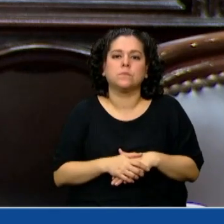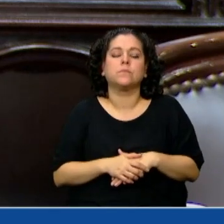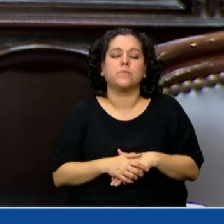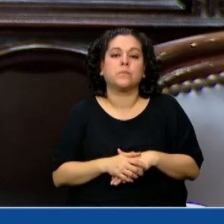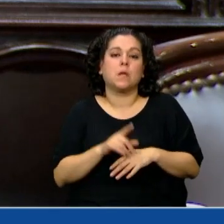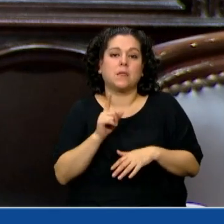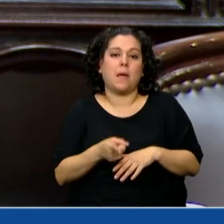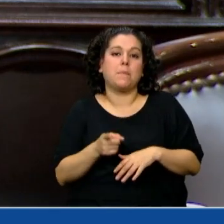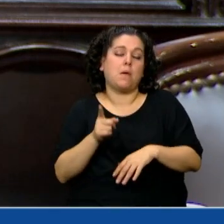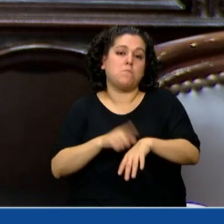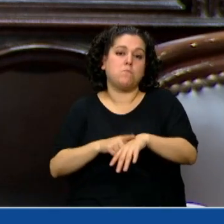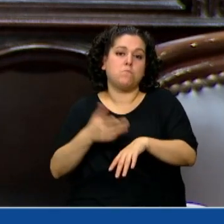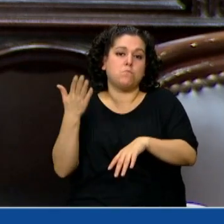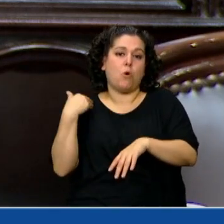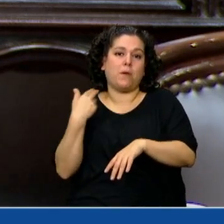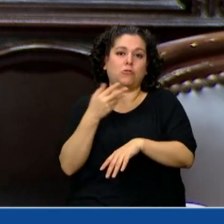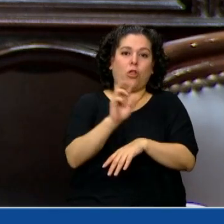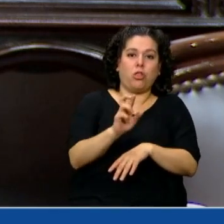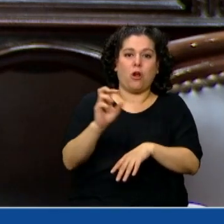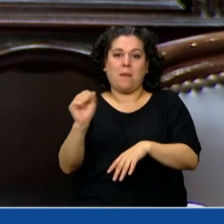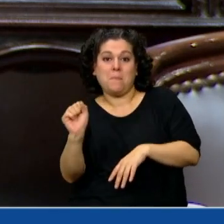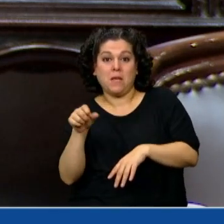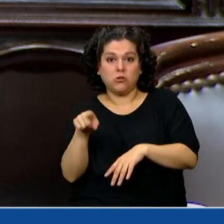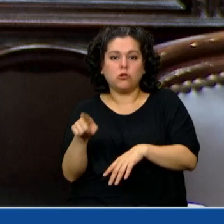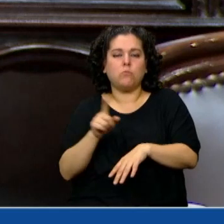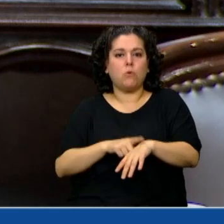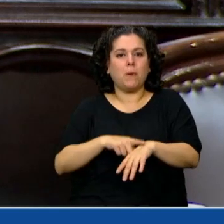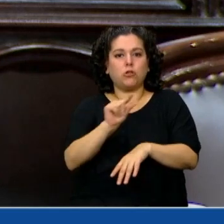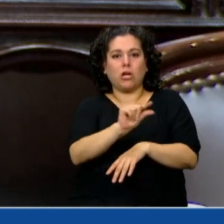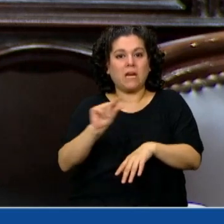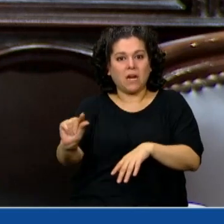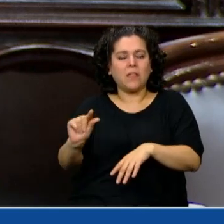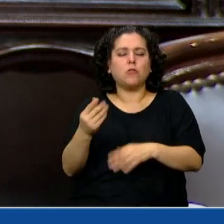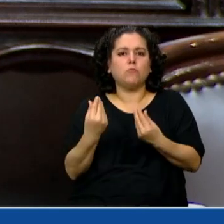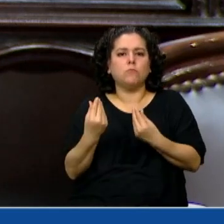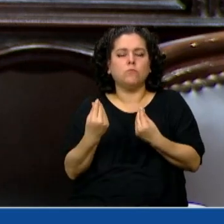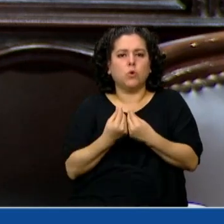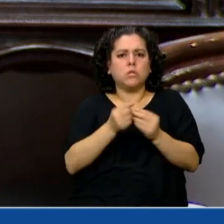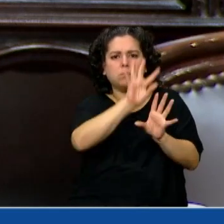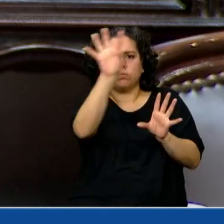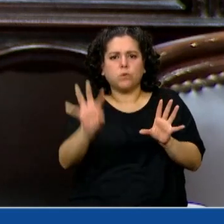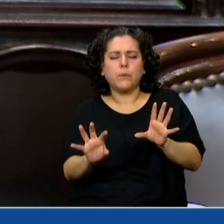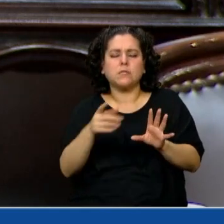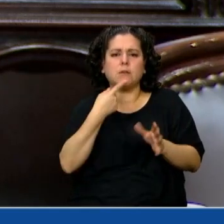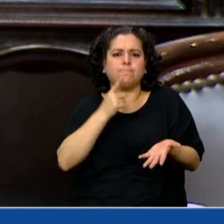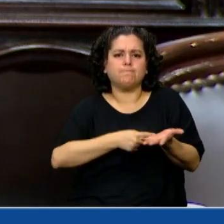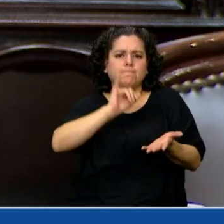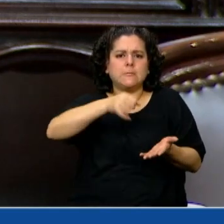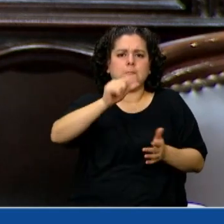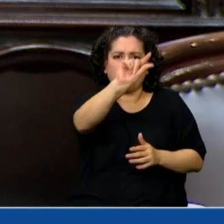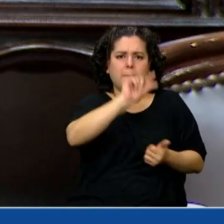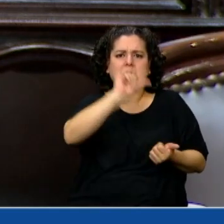Y en la época de la convertibilidad, estos créditos fueron tomados por muchas provincias, muchos municipios y